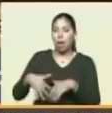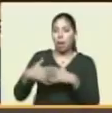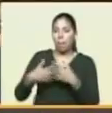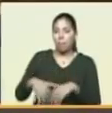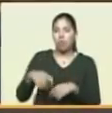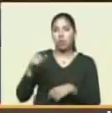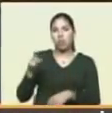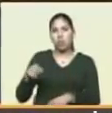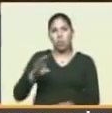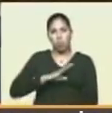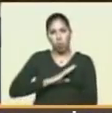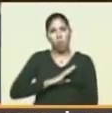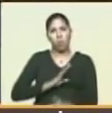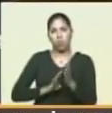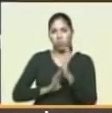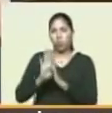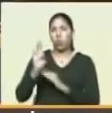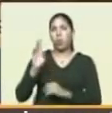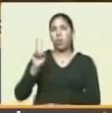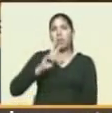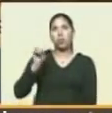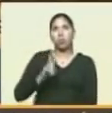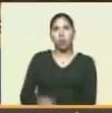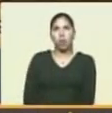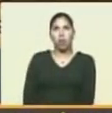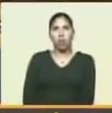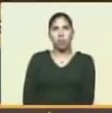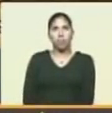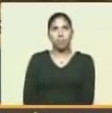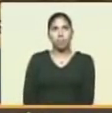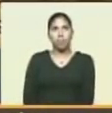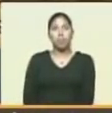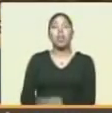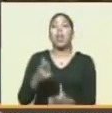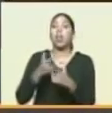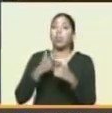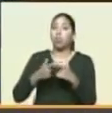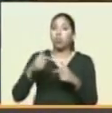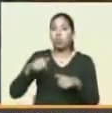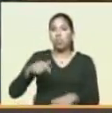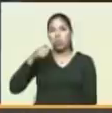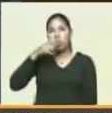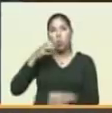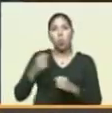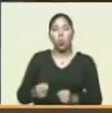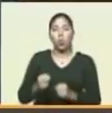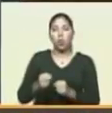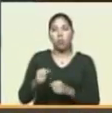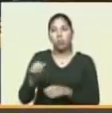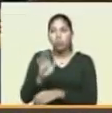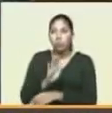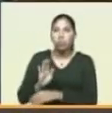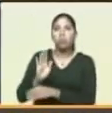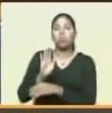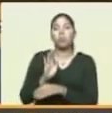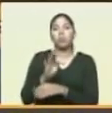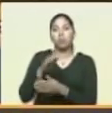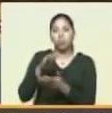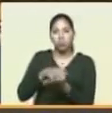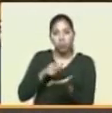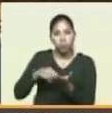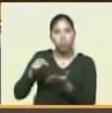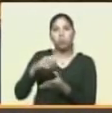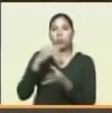acá en nuestro país. Así que el concepto de seguridad y soberanía agroalimentaria es un concepto en donde el tema de la